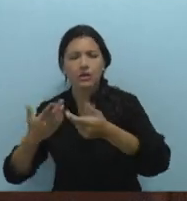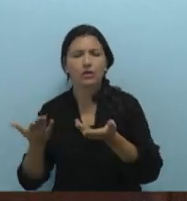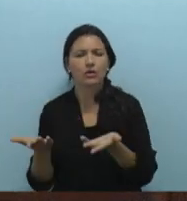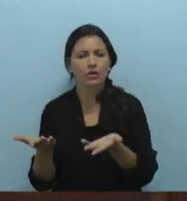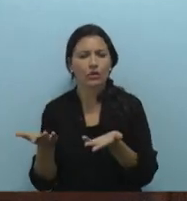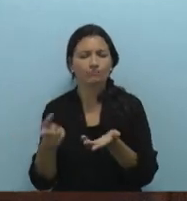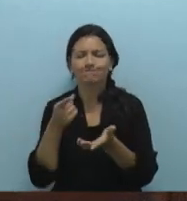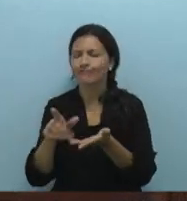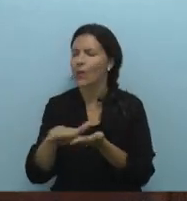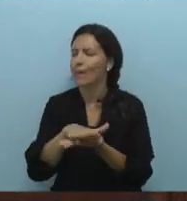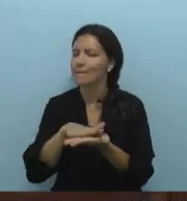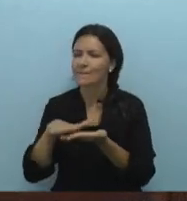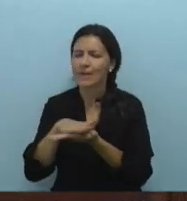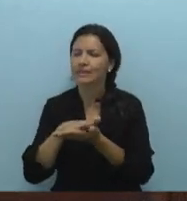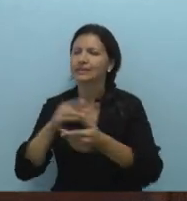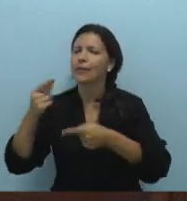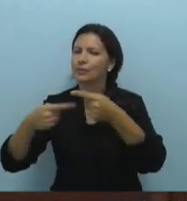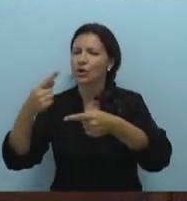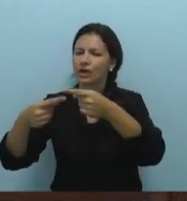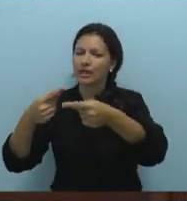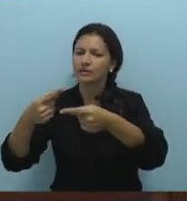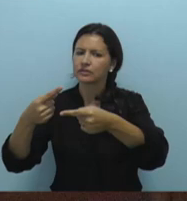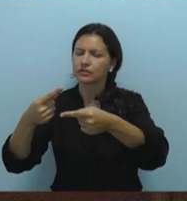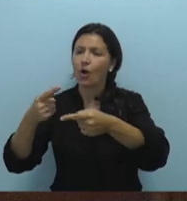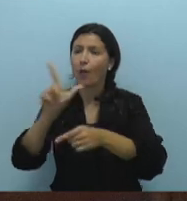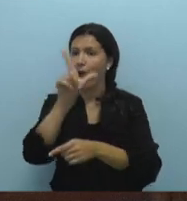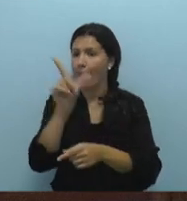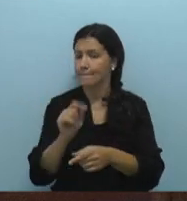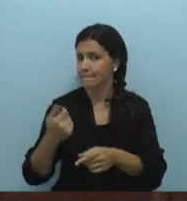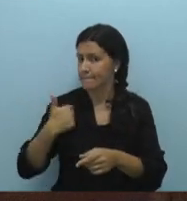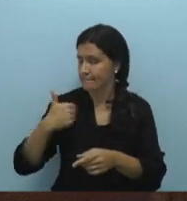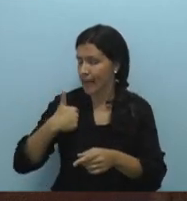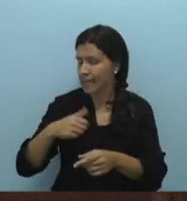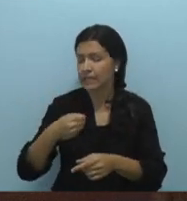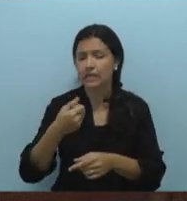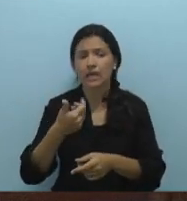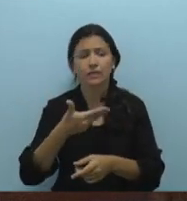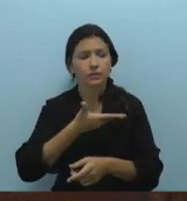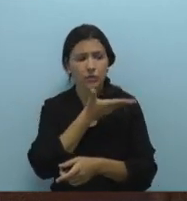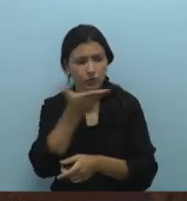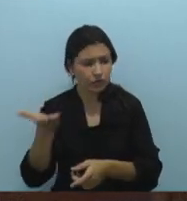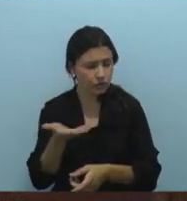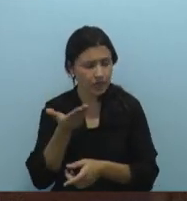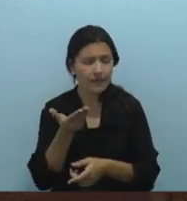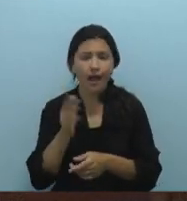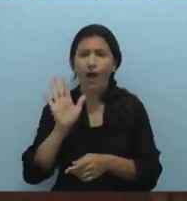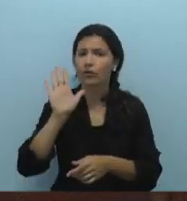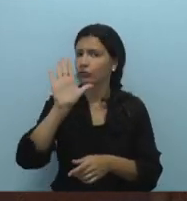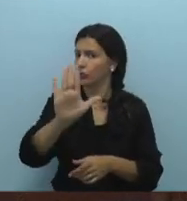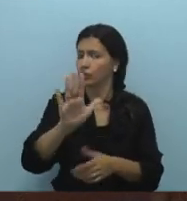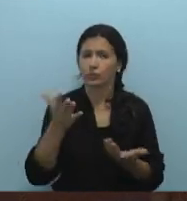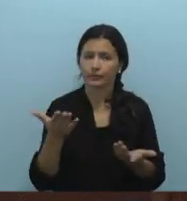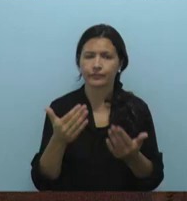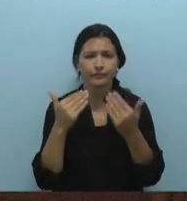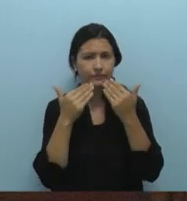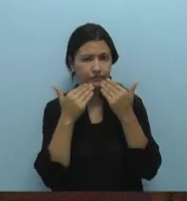pilar fundamental para el progreso de nuestro país y, por ende, de nuestro presente y de nuestro futuro. Muchas